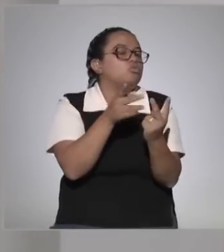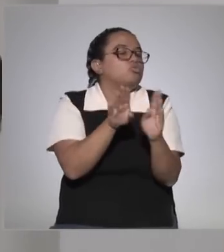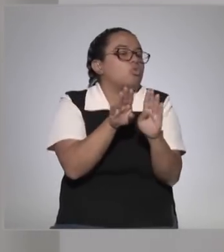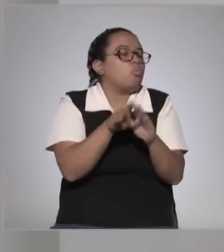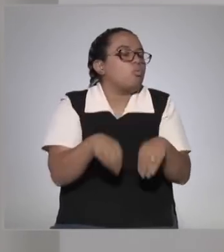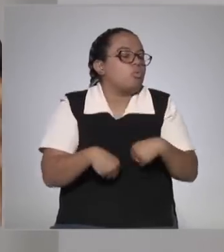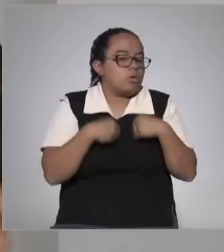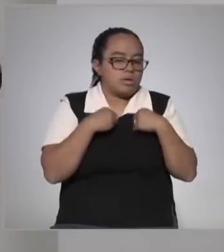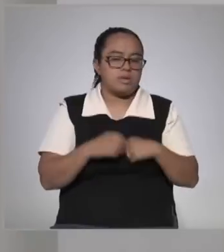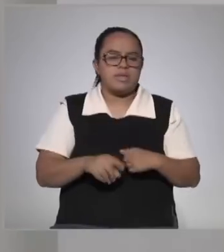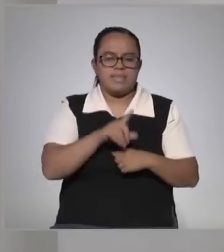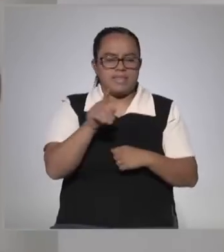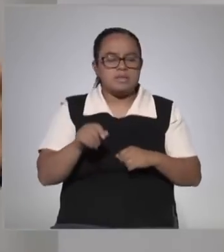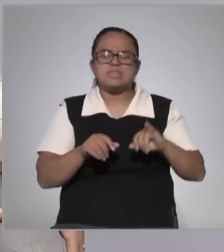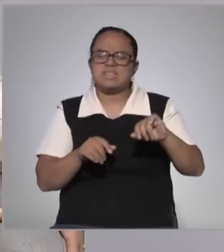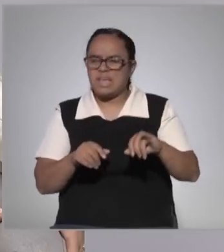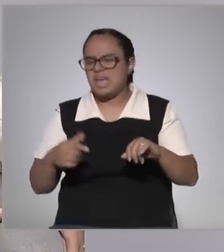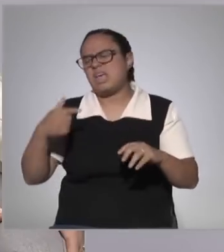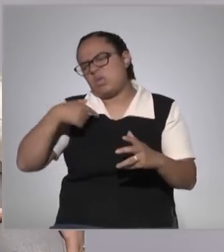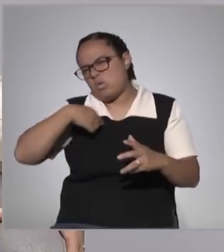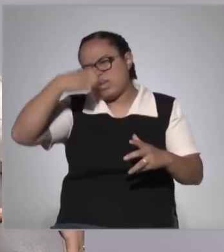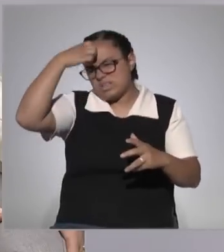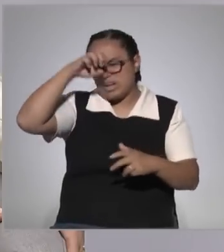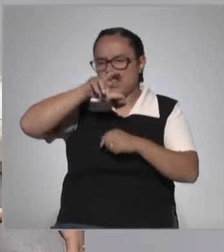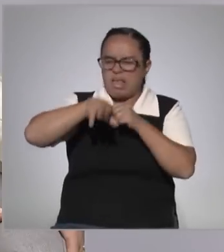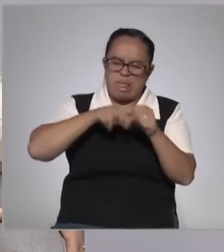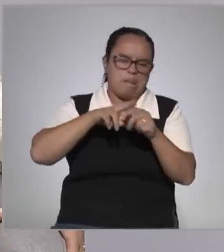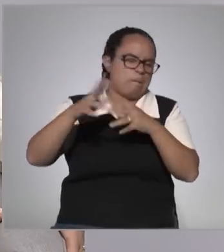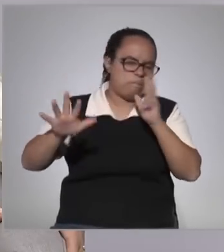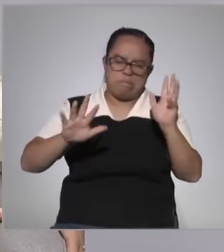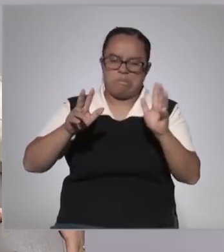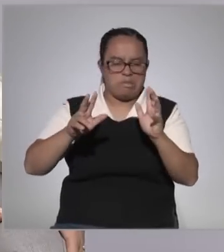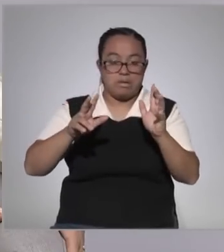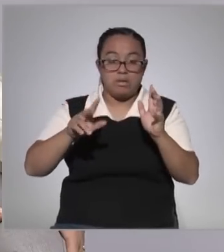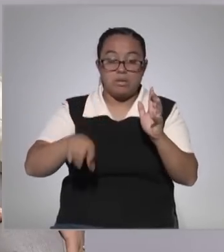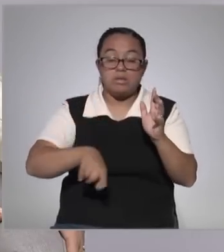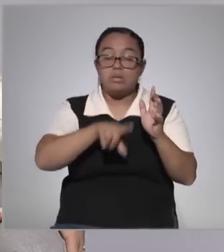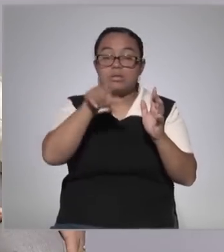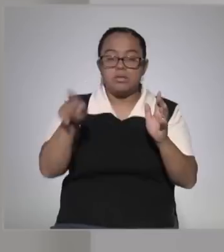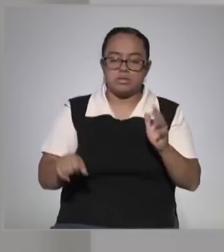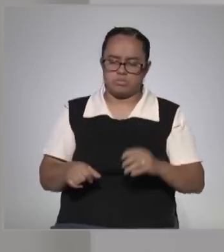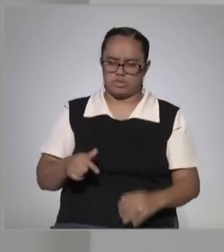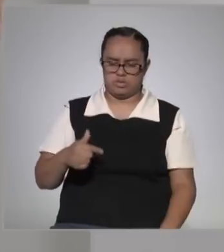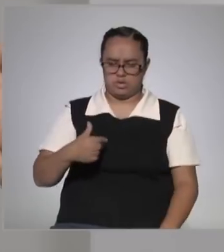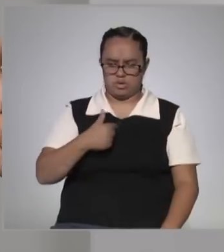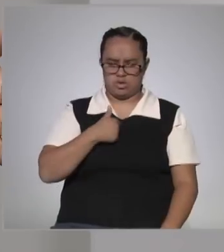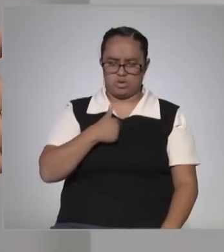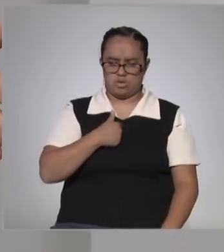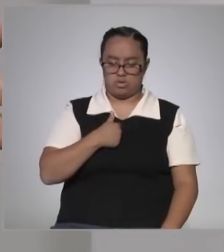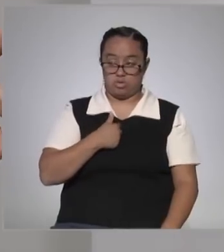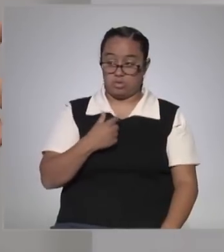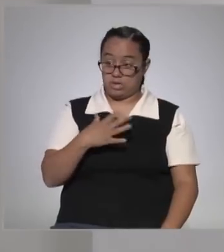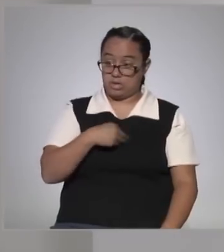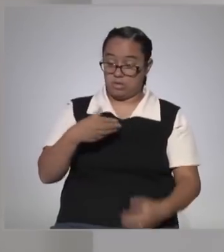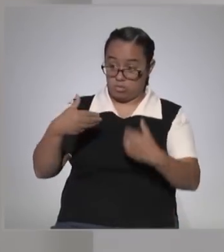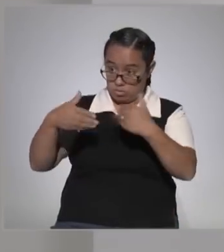después empiezan a decir, sí, yo los voy a extrañar porque no sé qué, bla, bla, bla. Y después alguien dice, sí, pero yo una vez que se